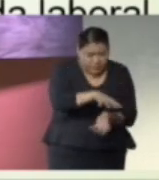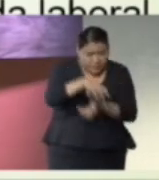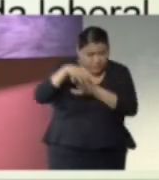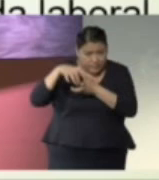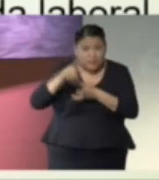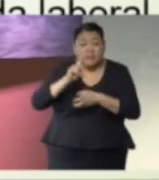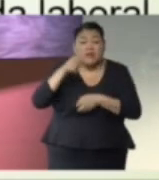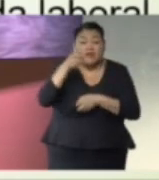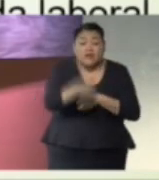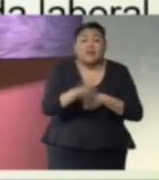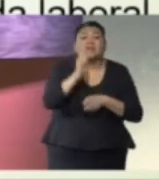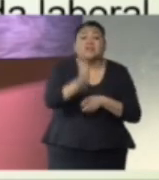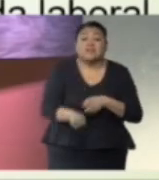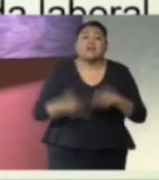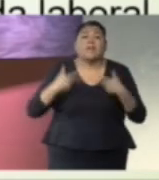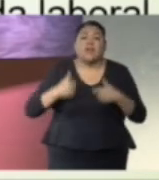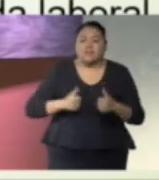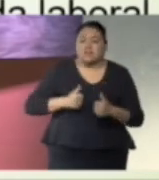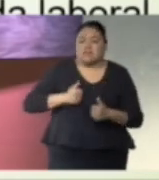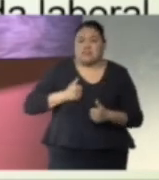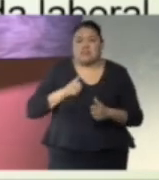de despojo